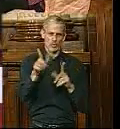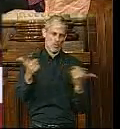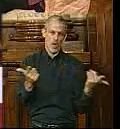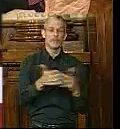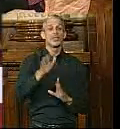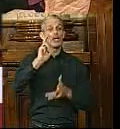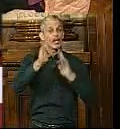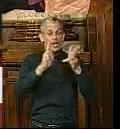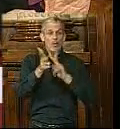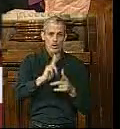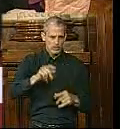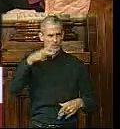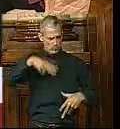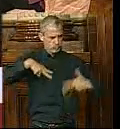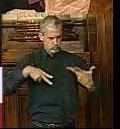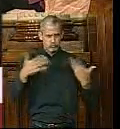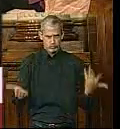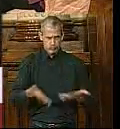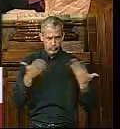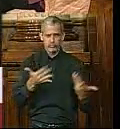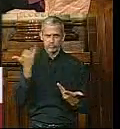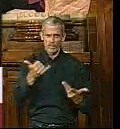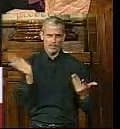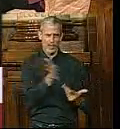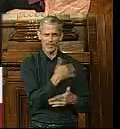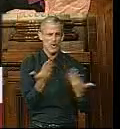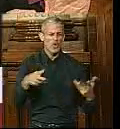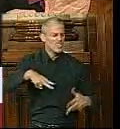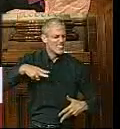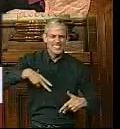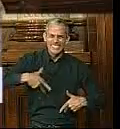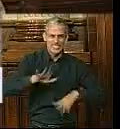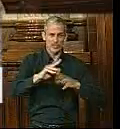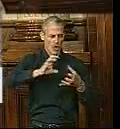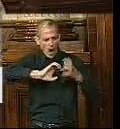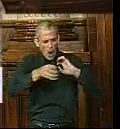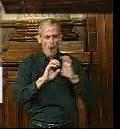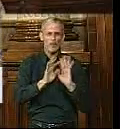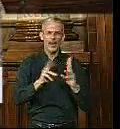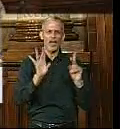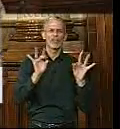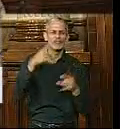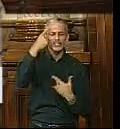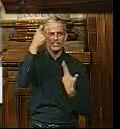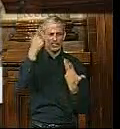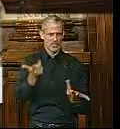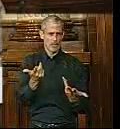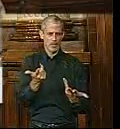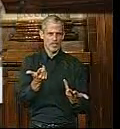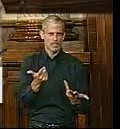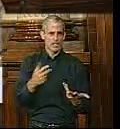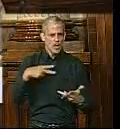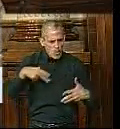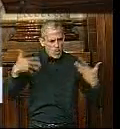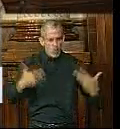de señas es muy rica. Es muy rica. Es muy rica. Es compleja de aprender. Sí. Y es